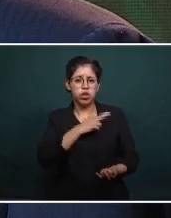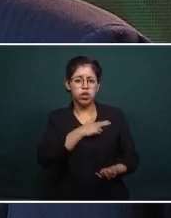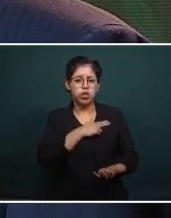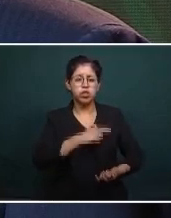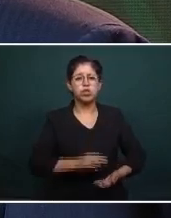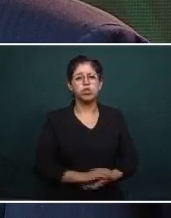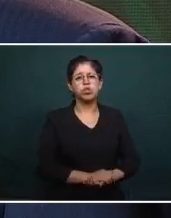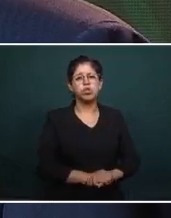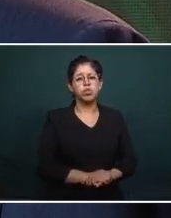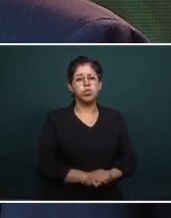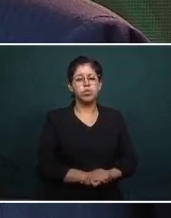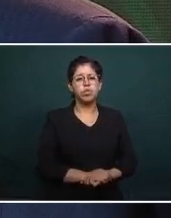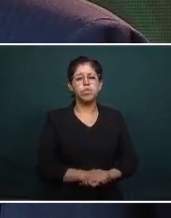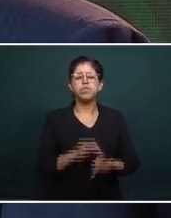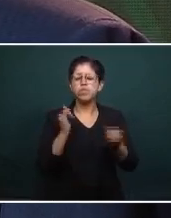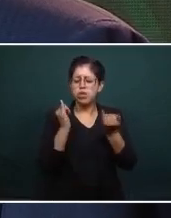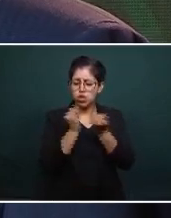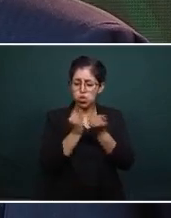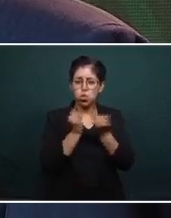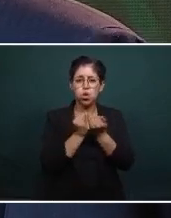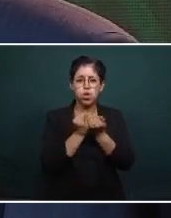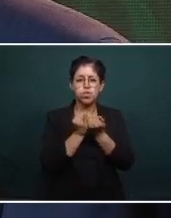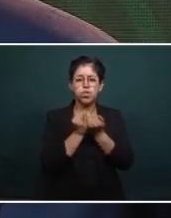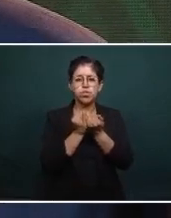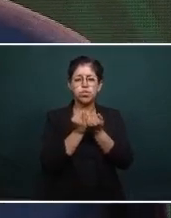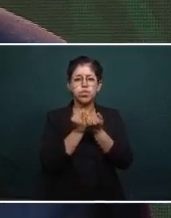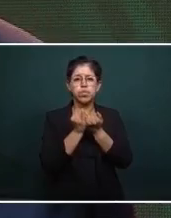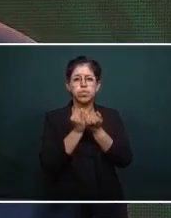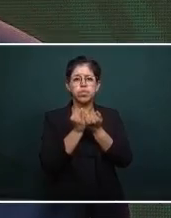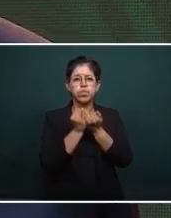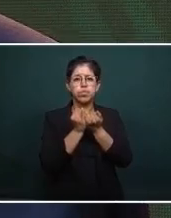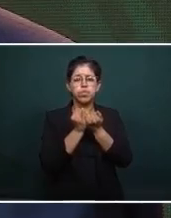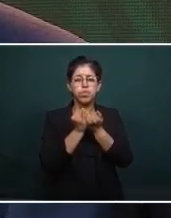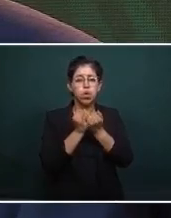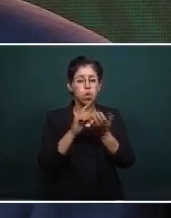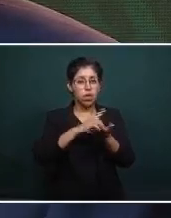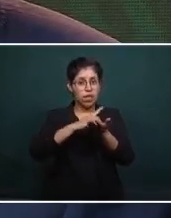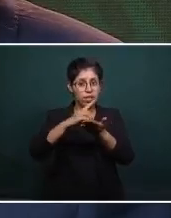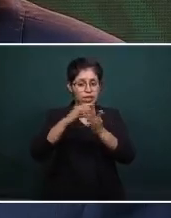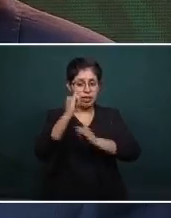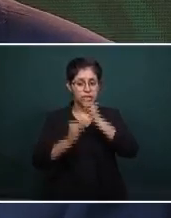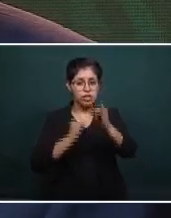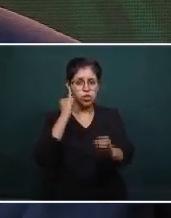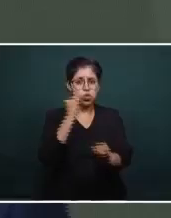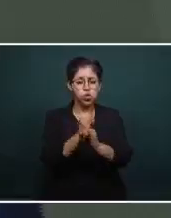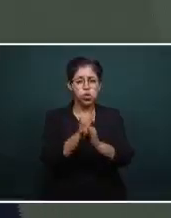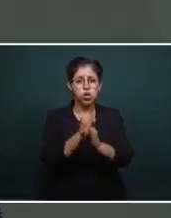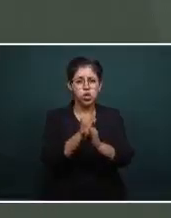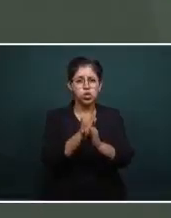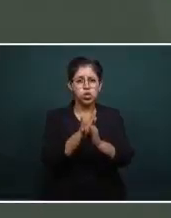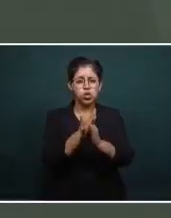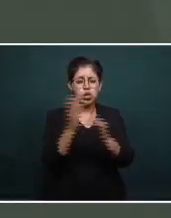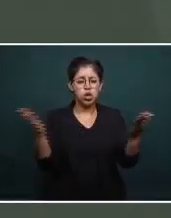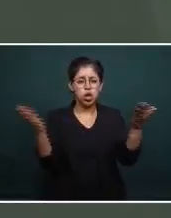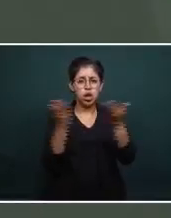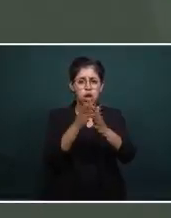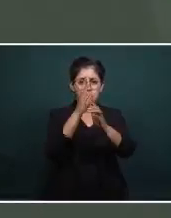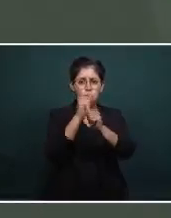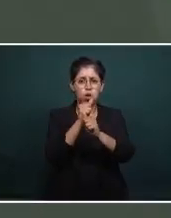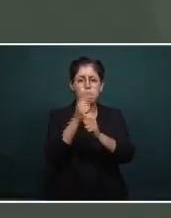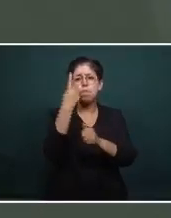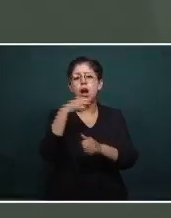y se proceda de conformidad con el derecho internacional para hacer las